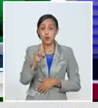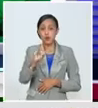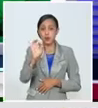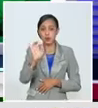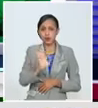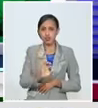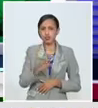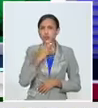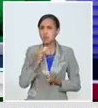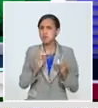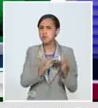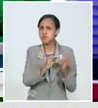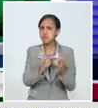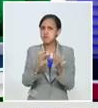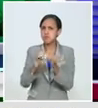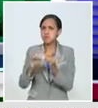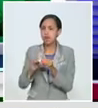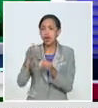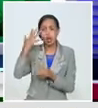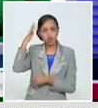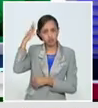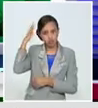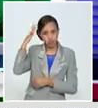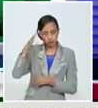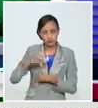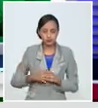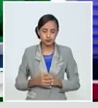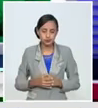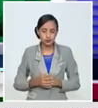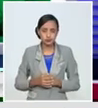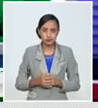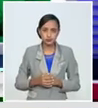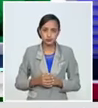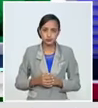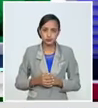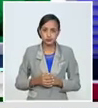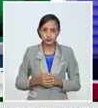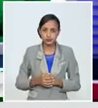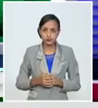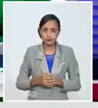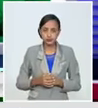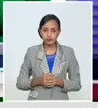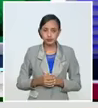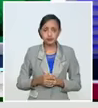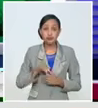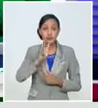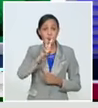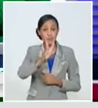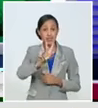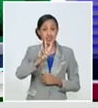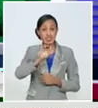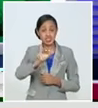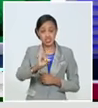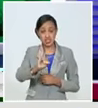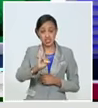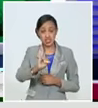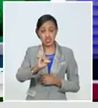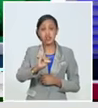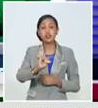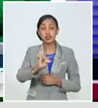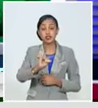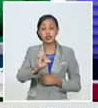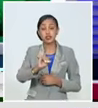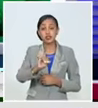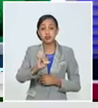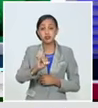con fuente de infección en el extranjero. Y 26 sin fuente de